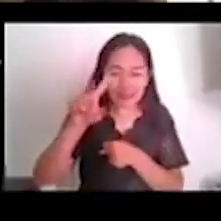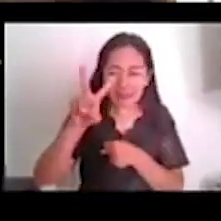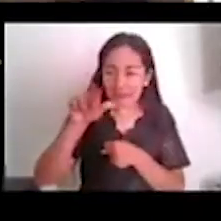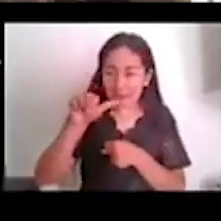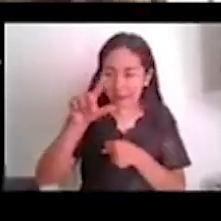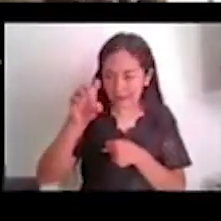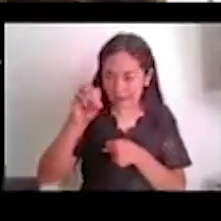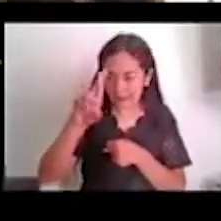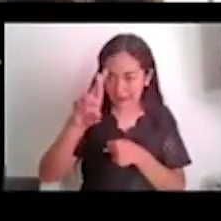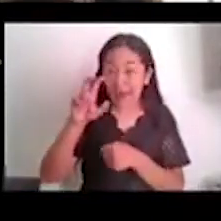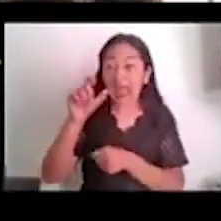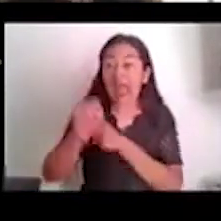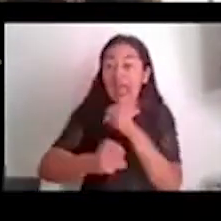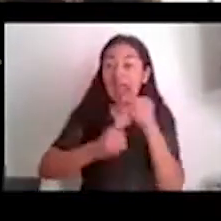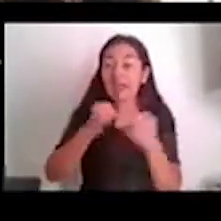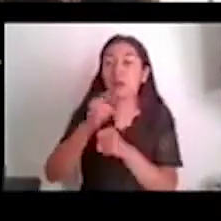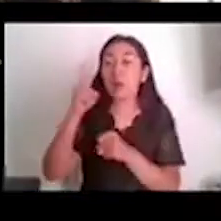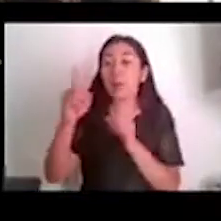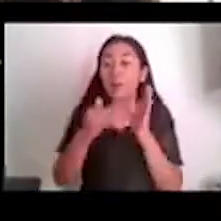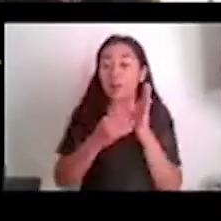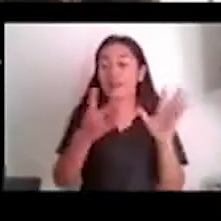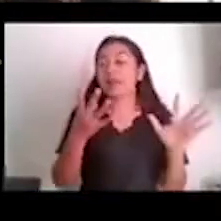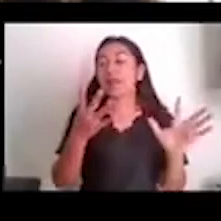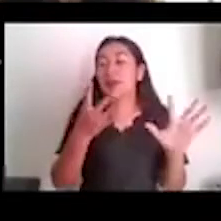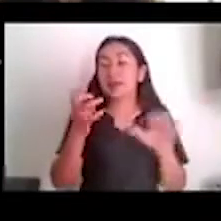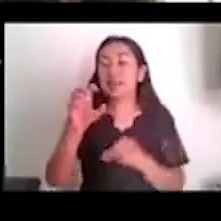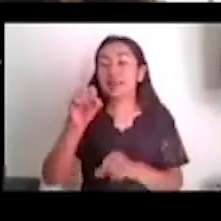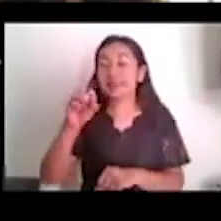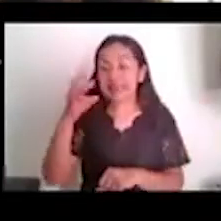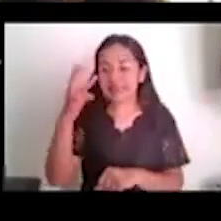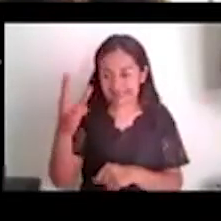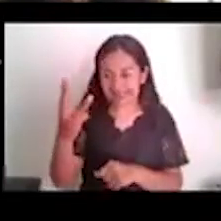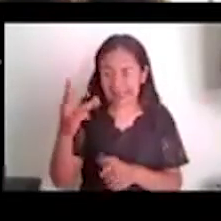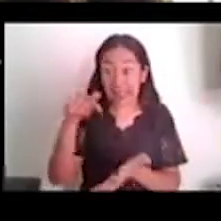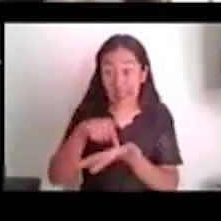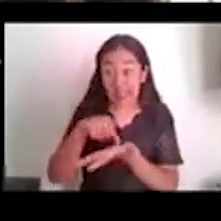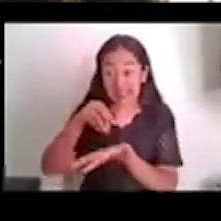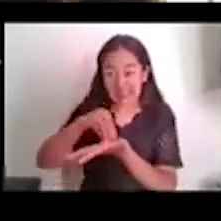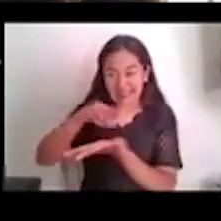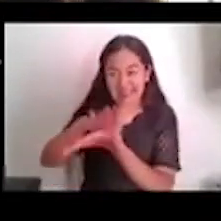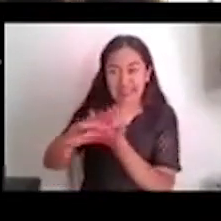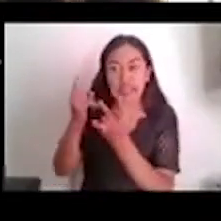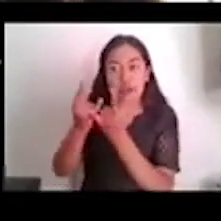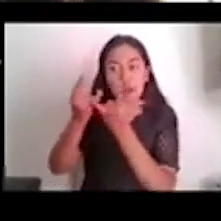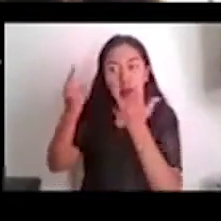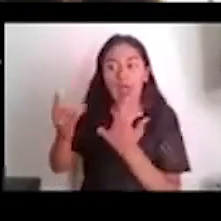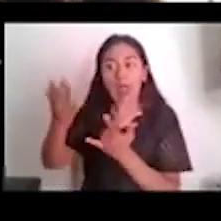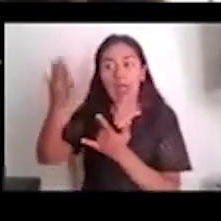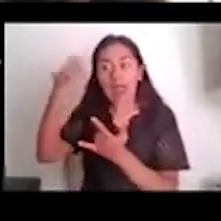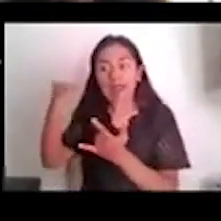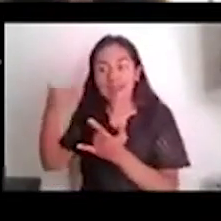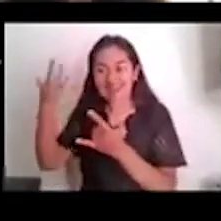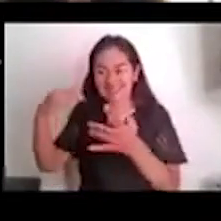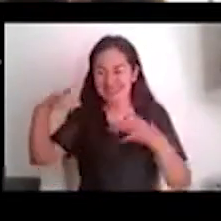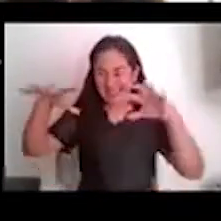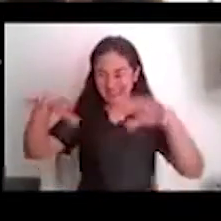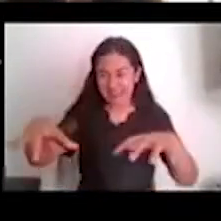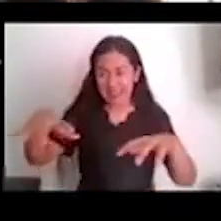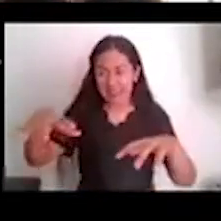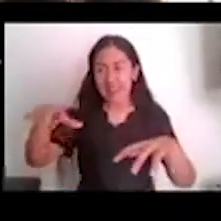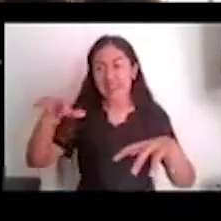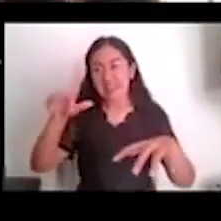relata un momento muy importante de la conquista de México Tlatelolco por sus hermanos de los